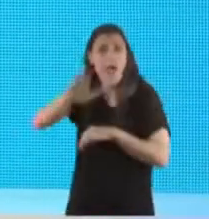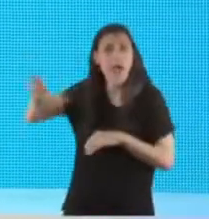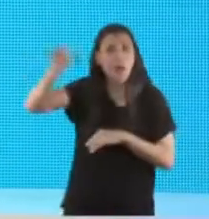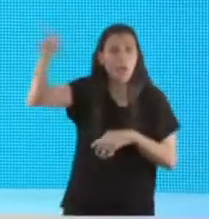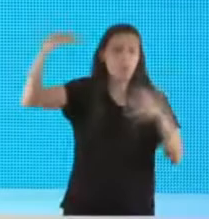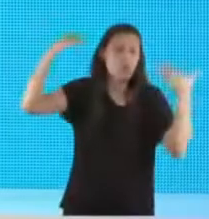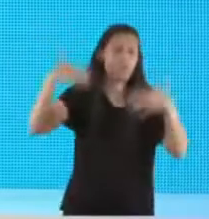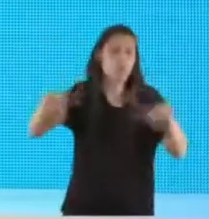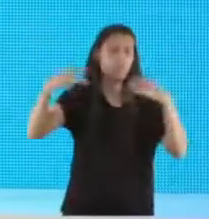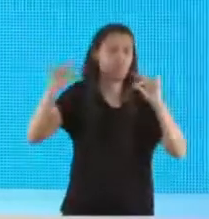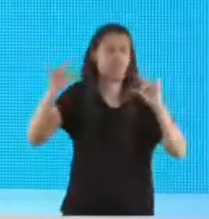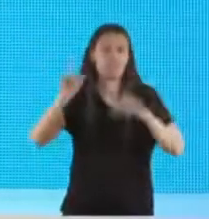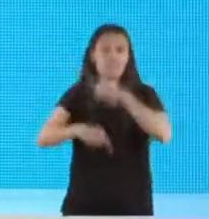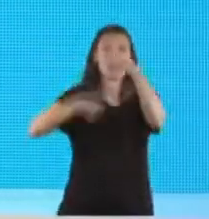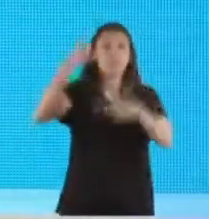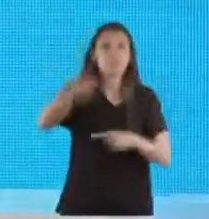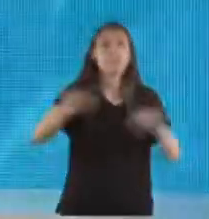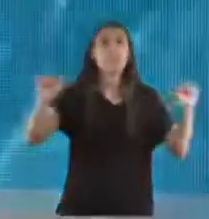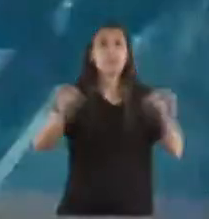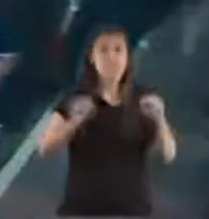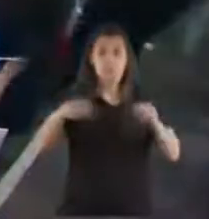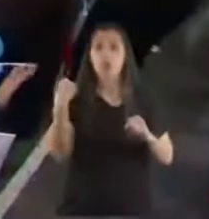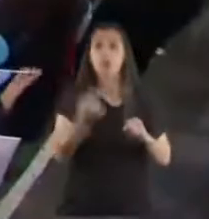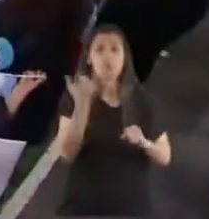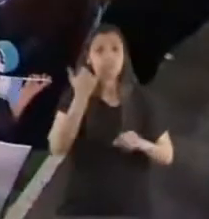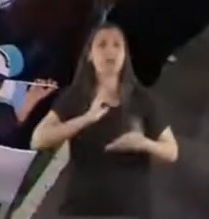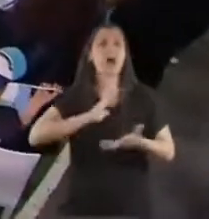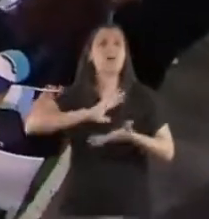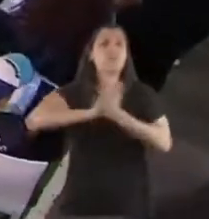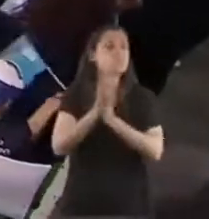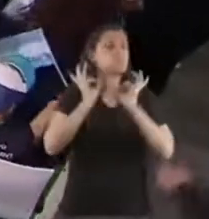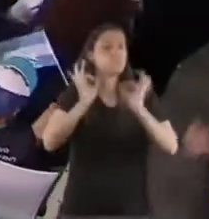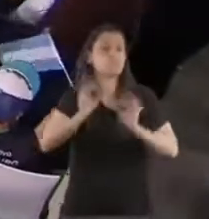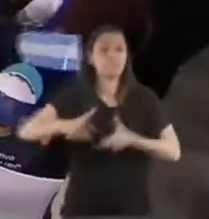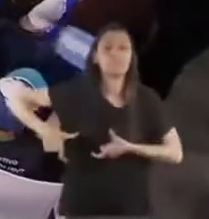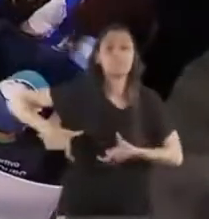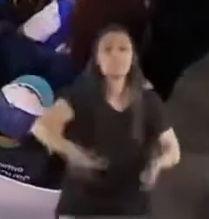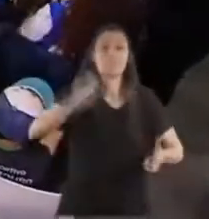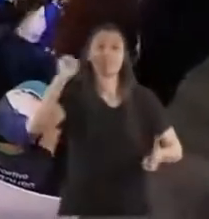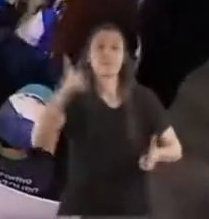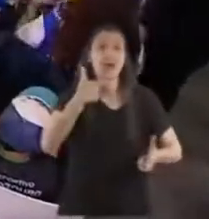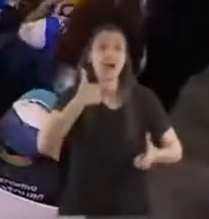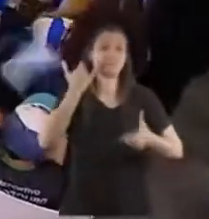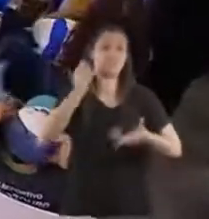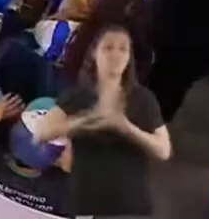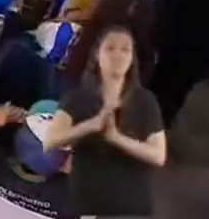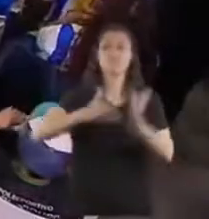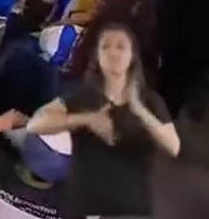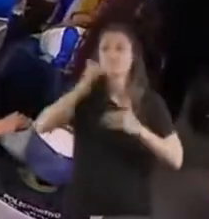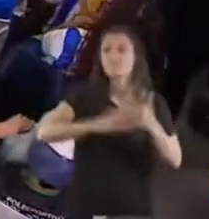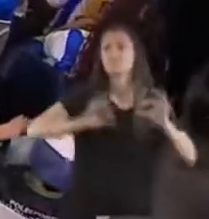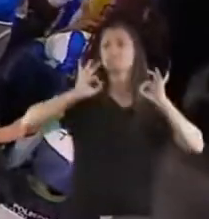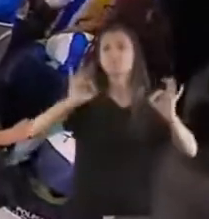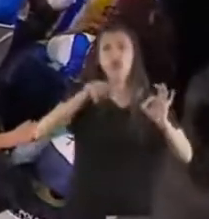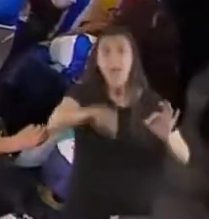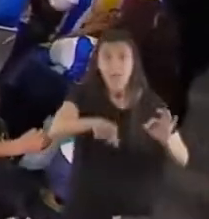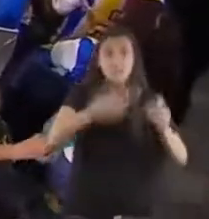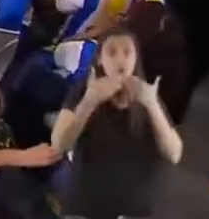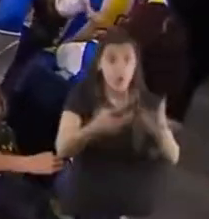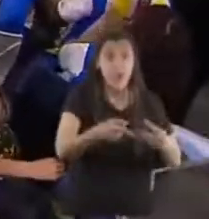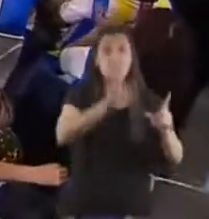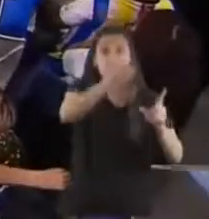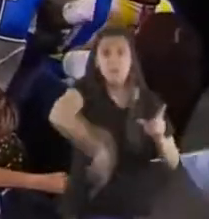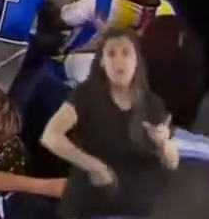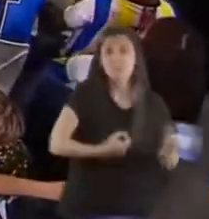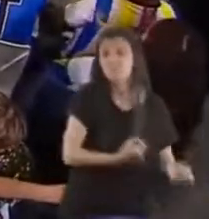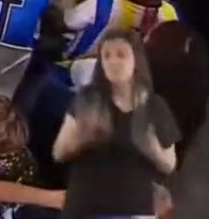En el invierno que viene vamos a tener terminado el gasoducto y eso nos va a permitir no tener que importar la mayor parte